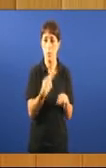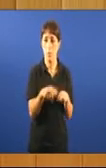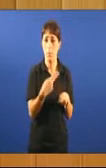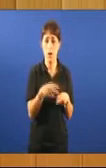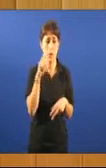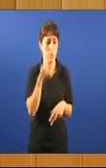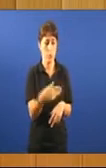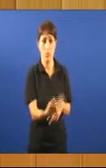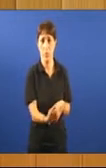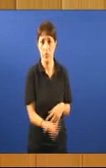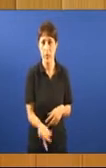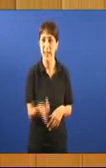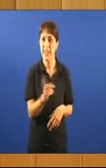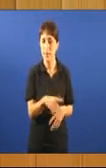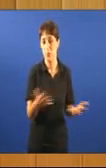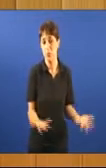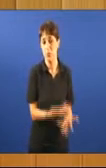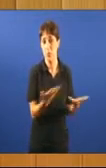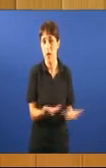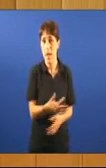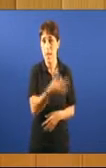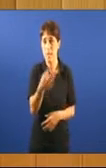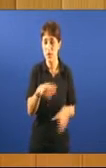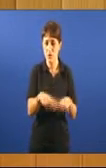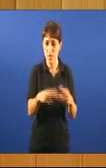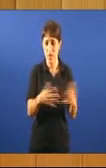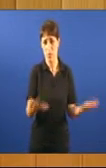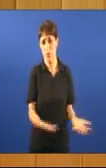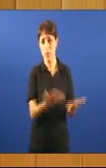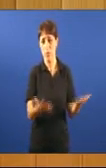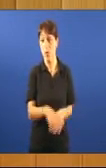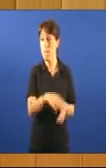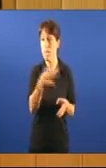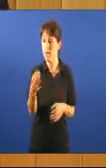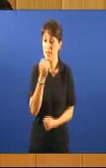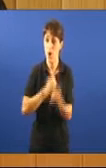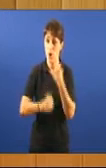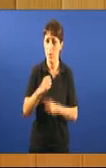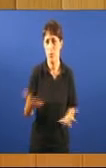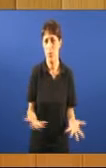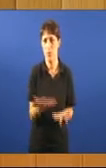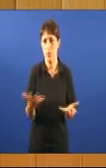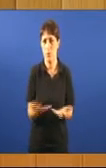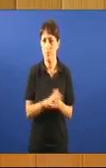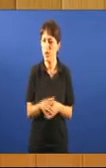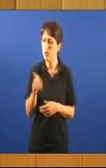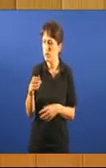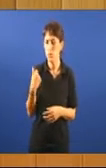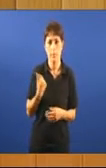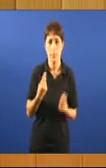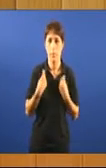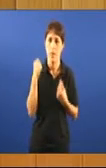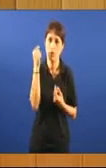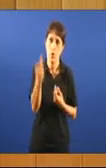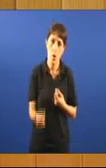a irrelevancia social e a irrelevancia económica. Mire, vostede pasou a vida xustificando a